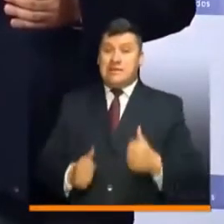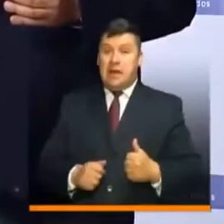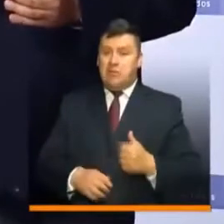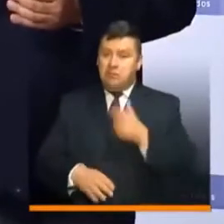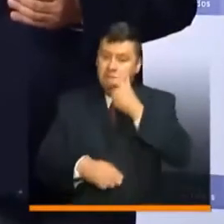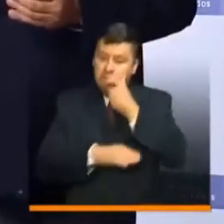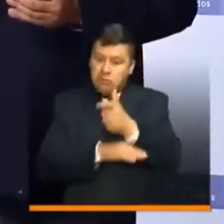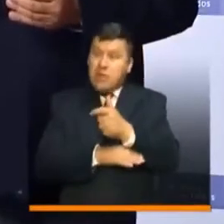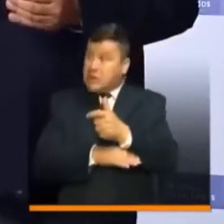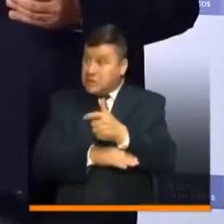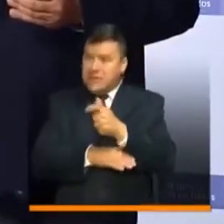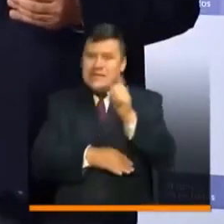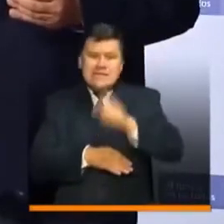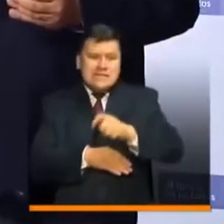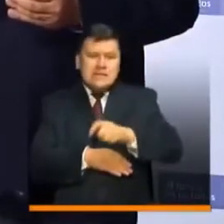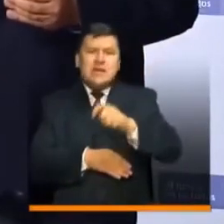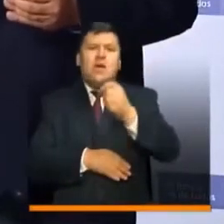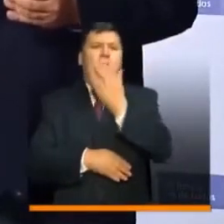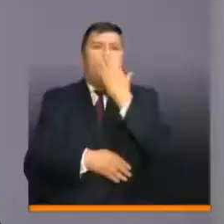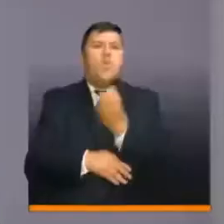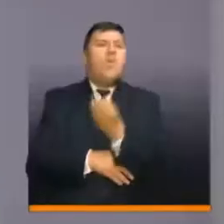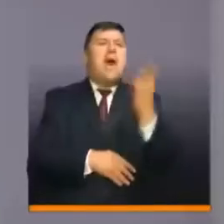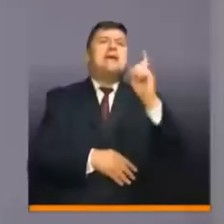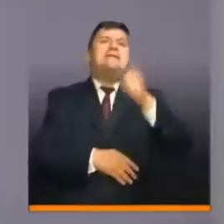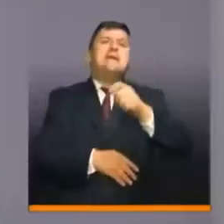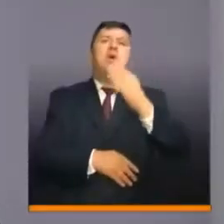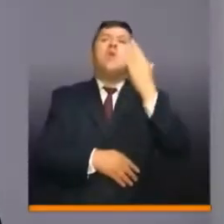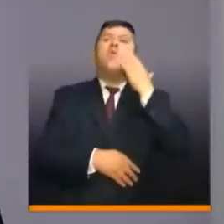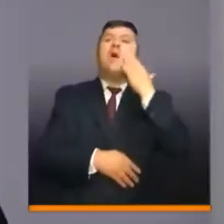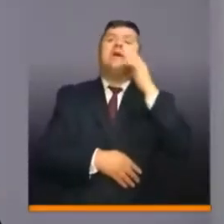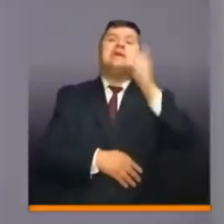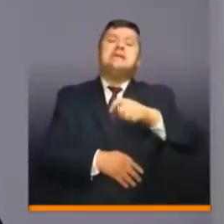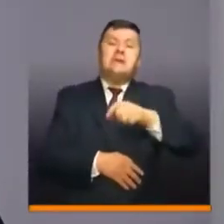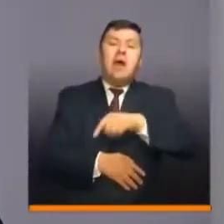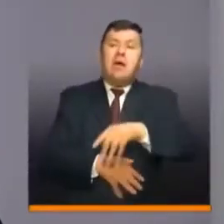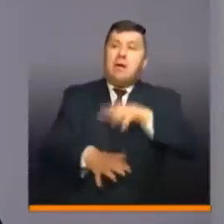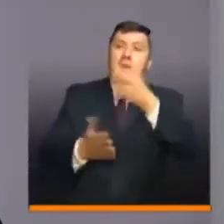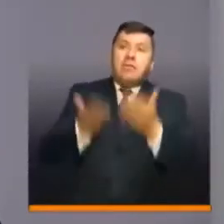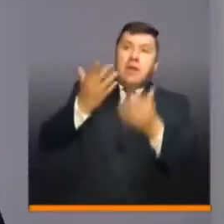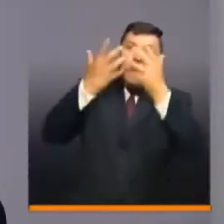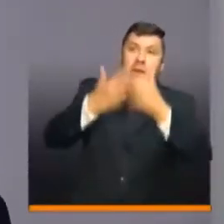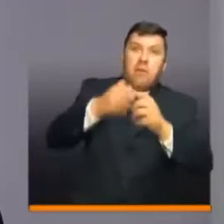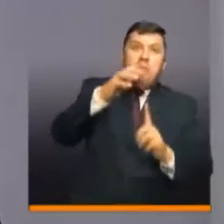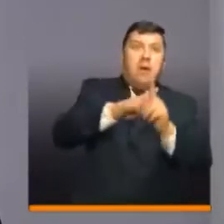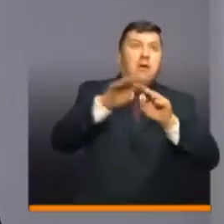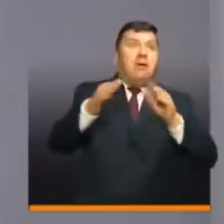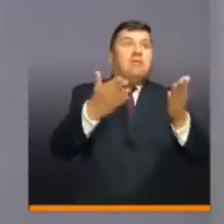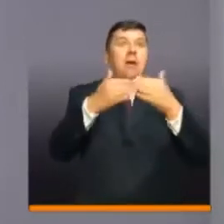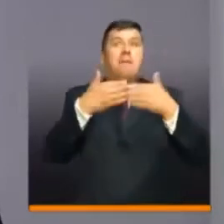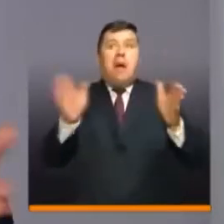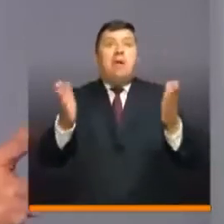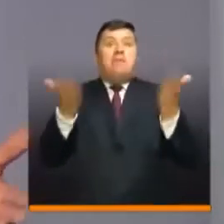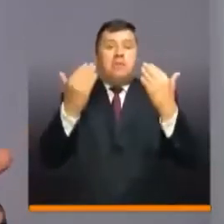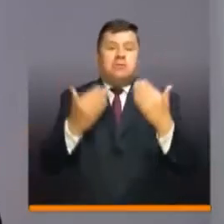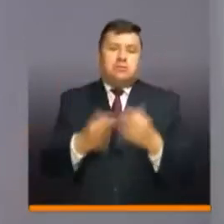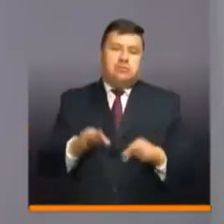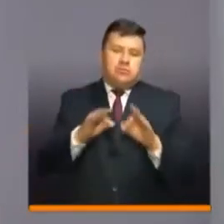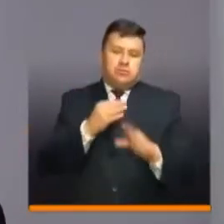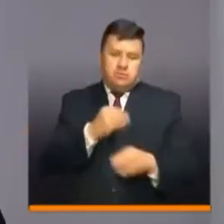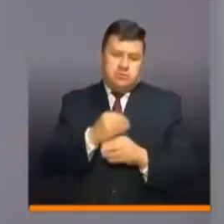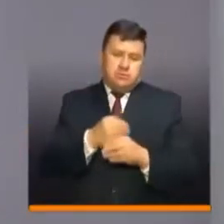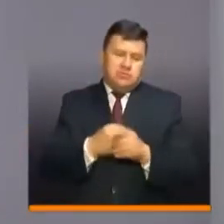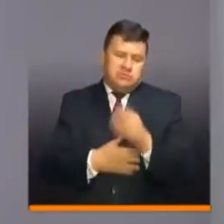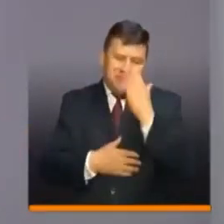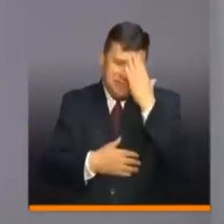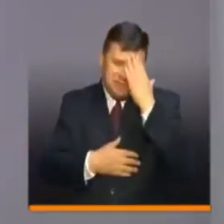que se requiere cuánto se requiere y cuando se requiere y según eso aparece las nuevas convocatorias para diferentes implementos entre ellos